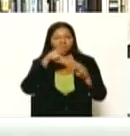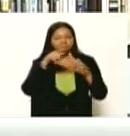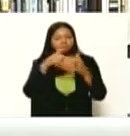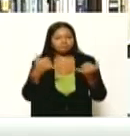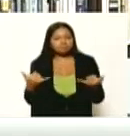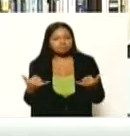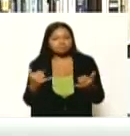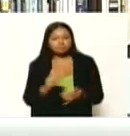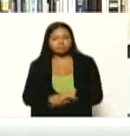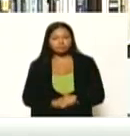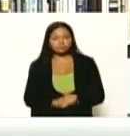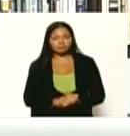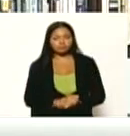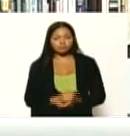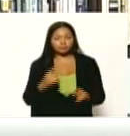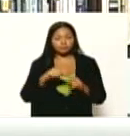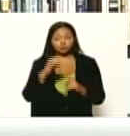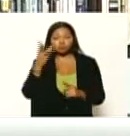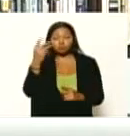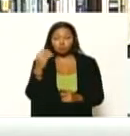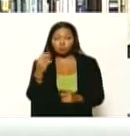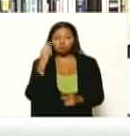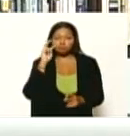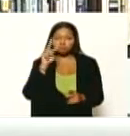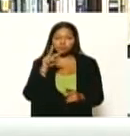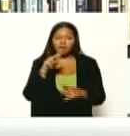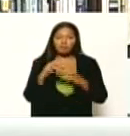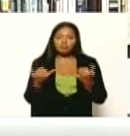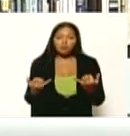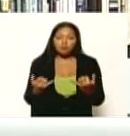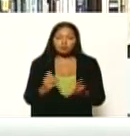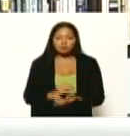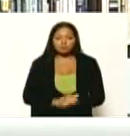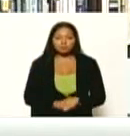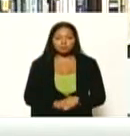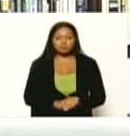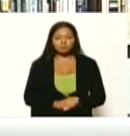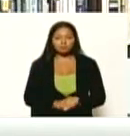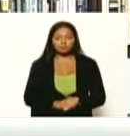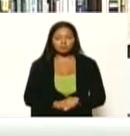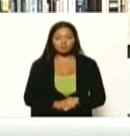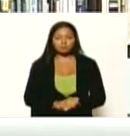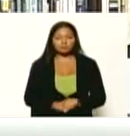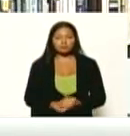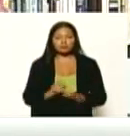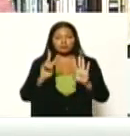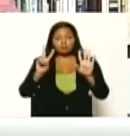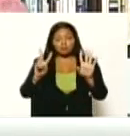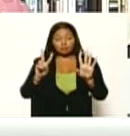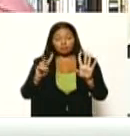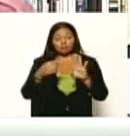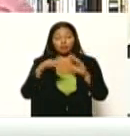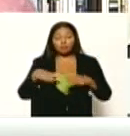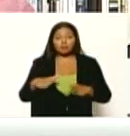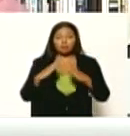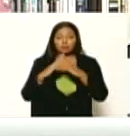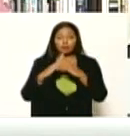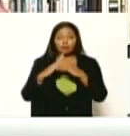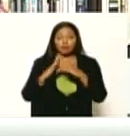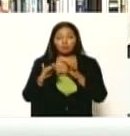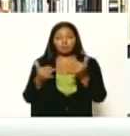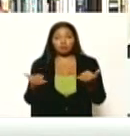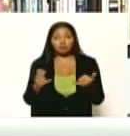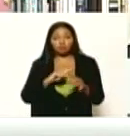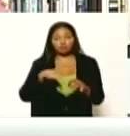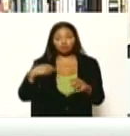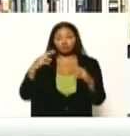Objetivamente, los números nos indican que el 7 de cuarentena, bueno, ya no es el 7 de cuarentena